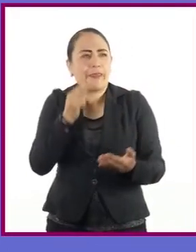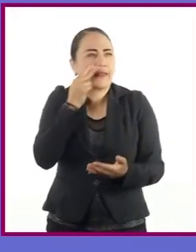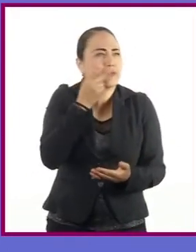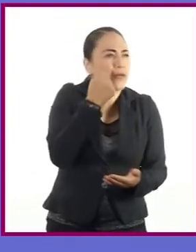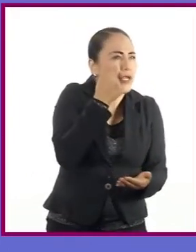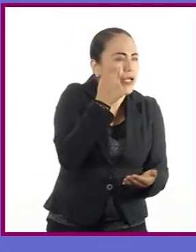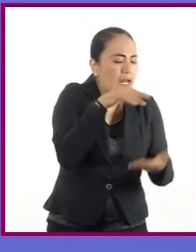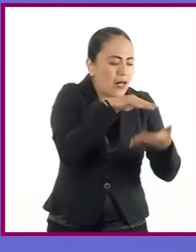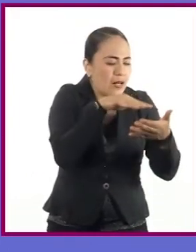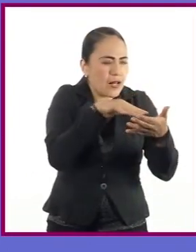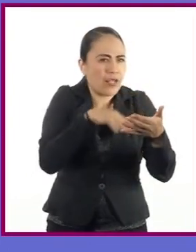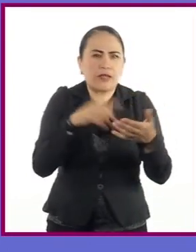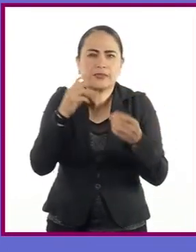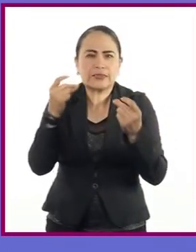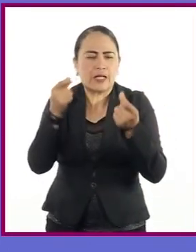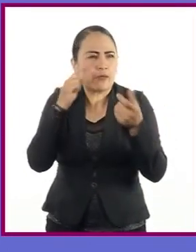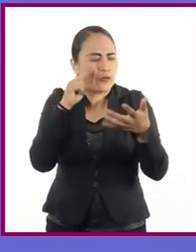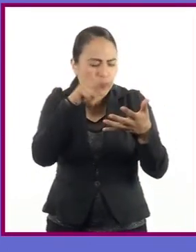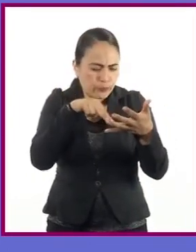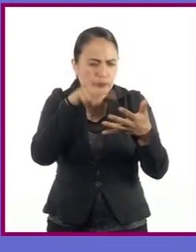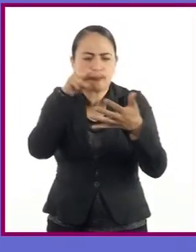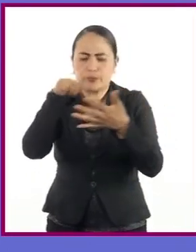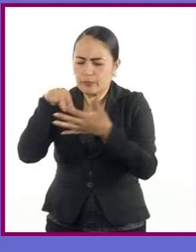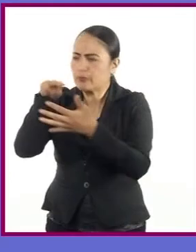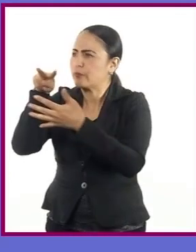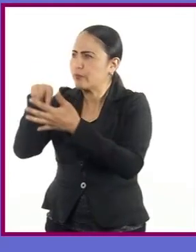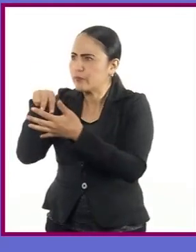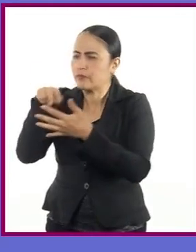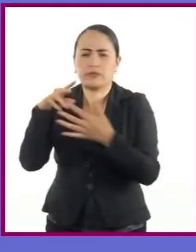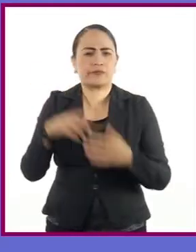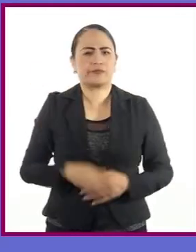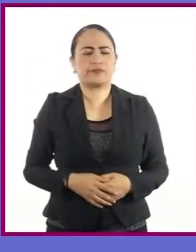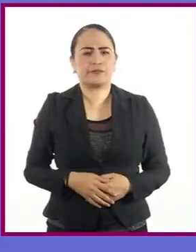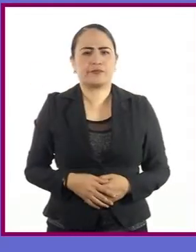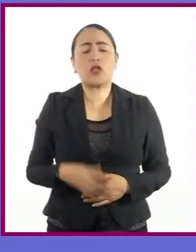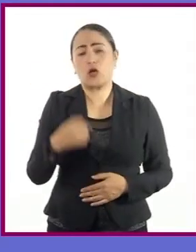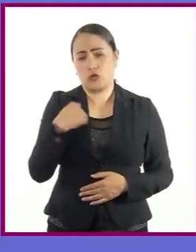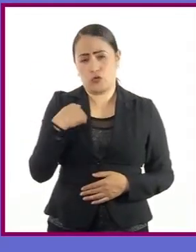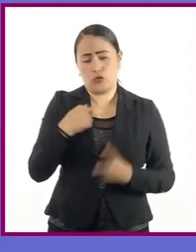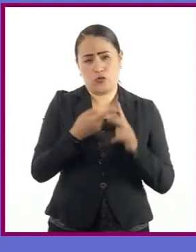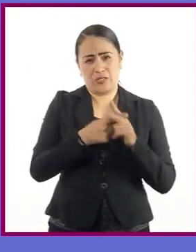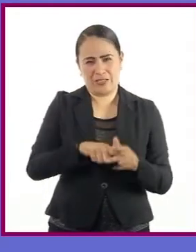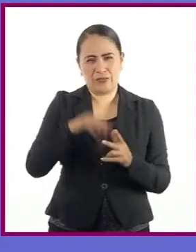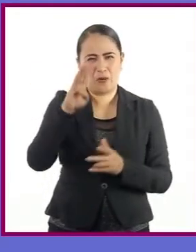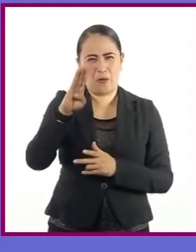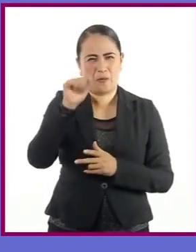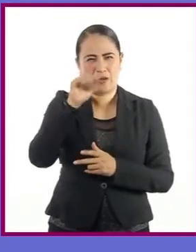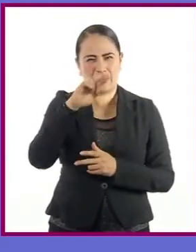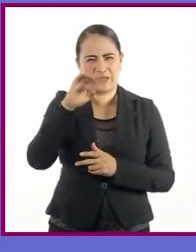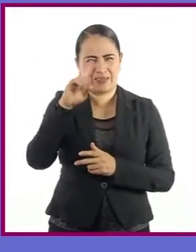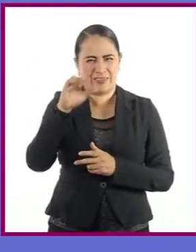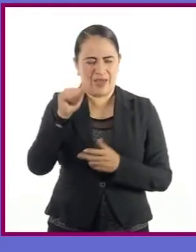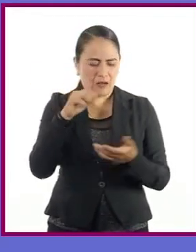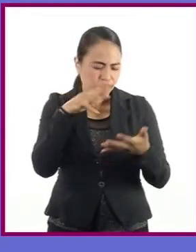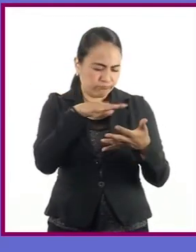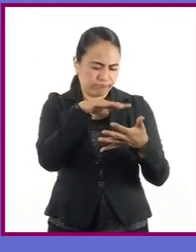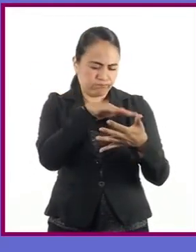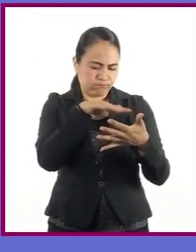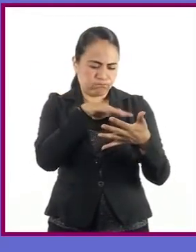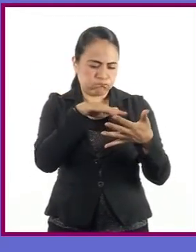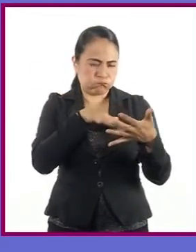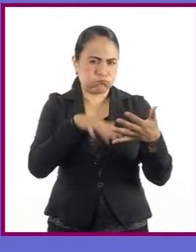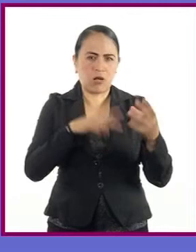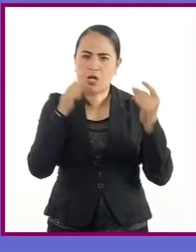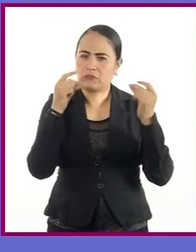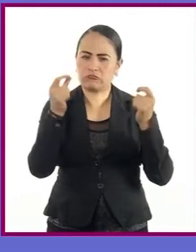de lectura, barrida del texto y lectura de exploración. Yo prefiero empezar con la barrida del texto, ya que con esta podemos darnos